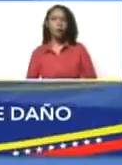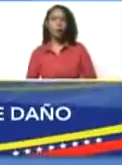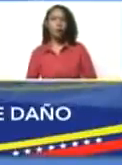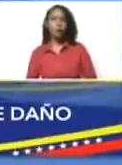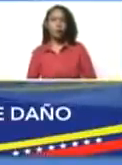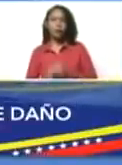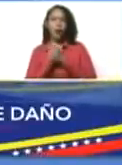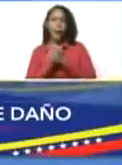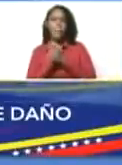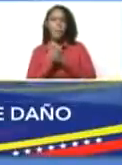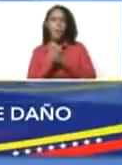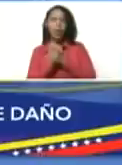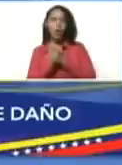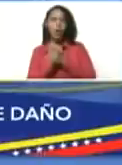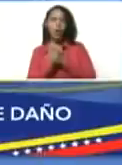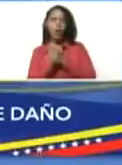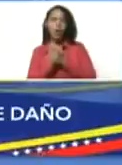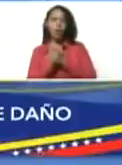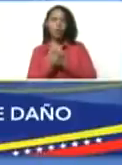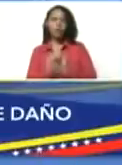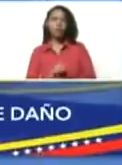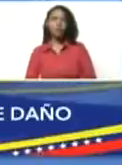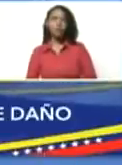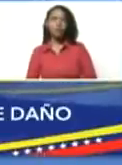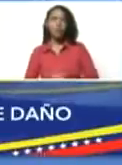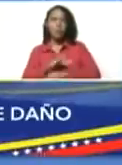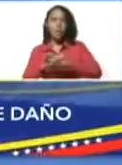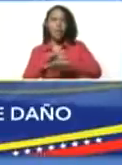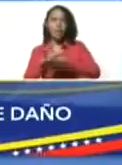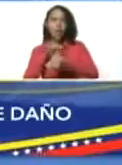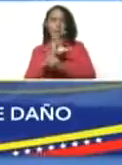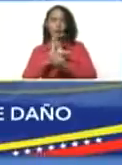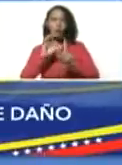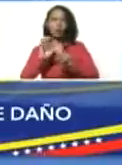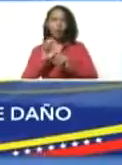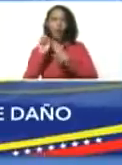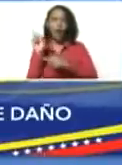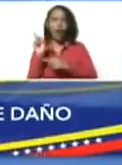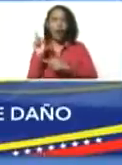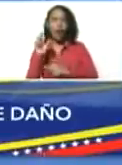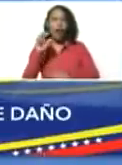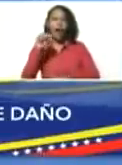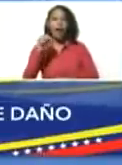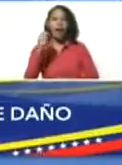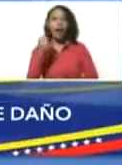compañero Ernesto Villegas, muy Aquiles Nazoniano.